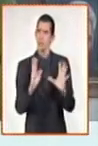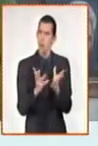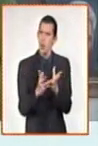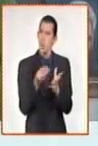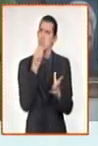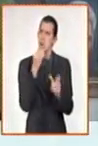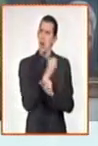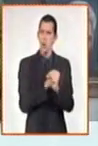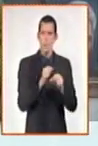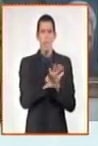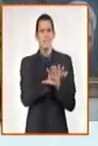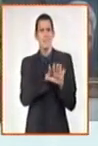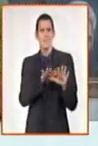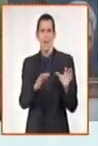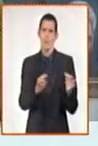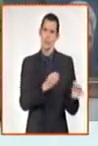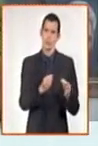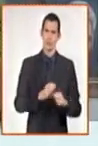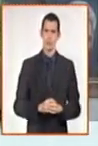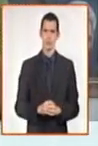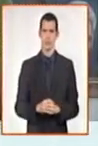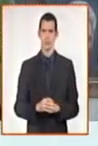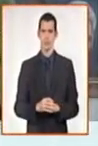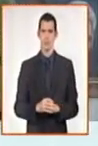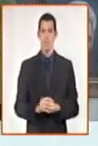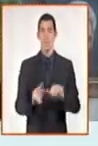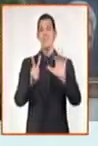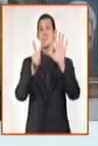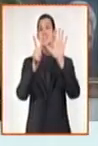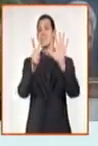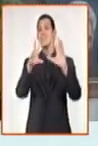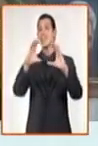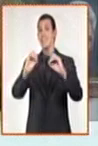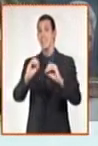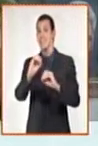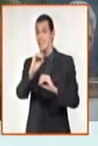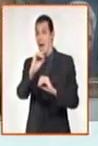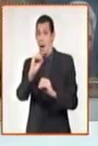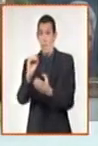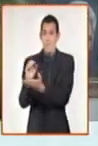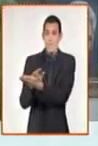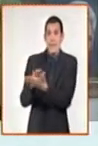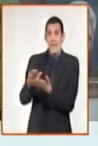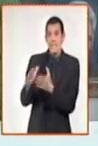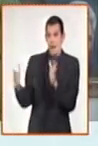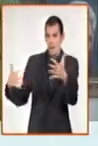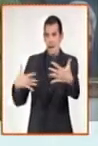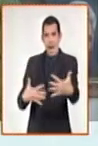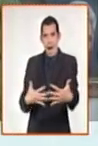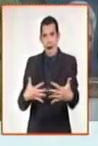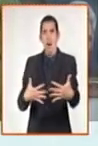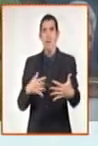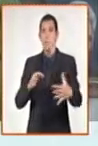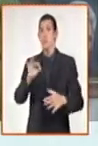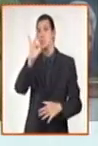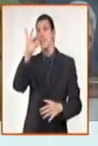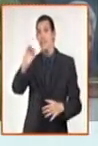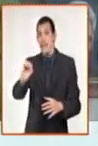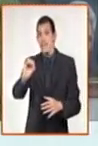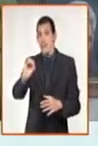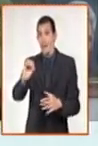también de un apoyo que recibió de la provincia de 70 grupos electrógenos, que ha dado la posibilidad de que la comunicación día tras día, por